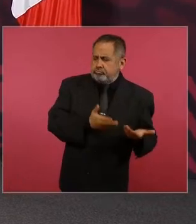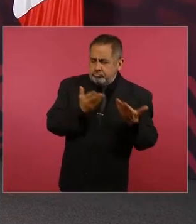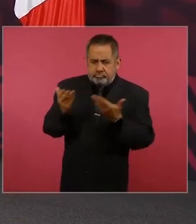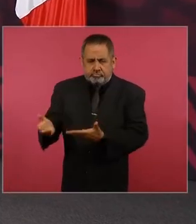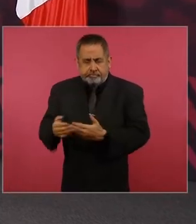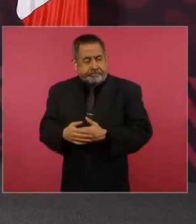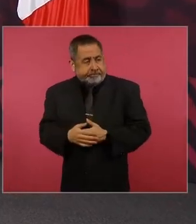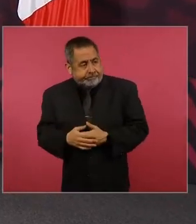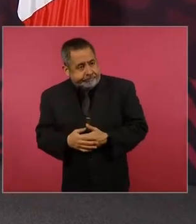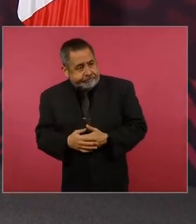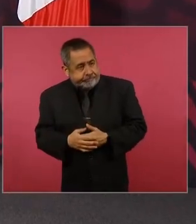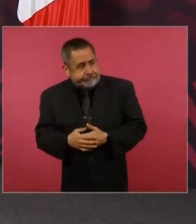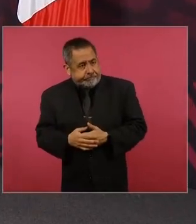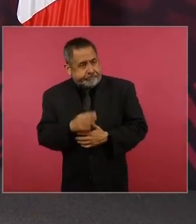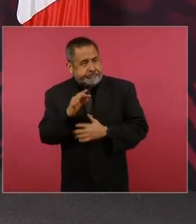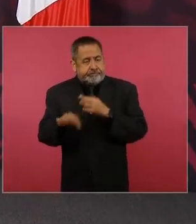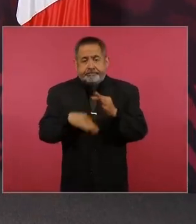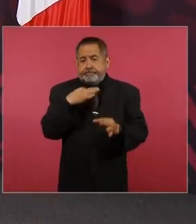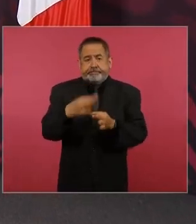y no cumplieron.